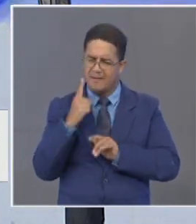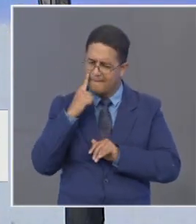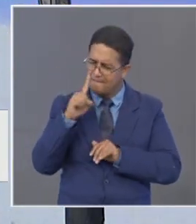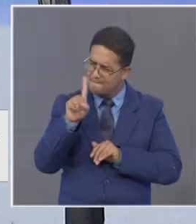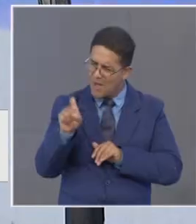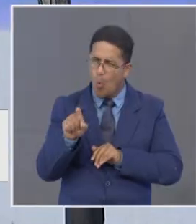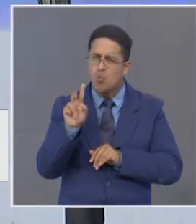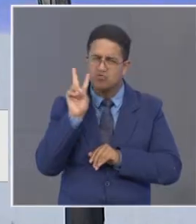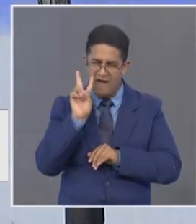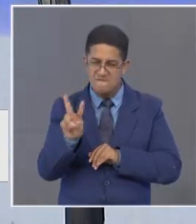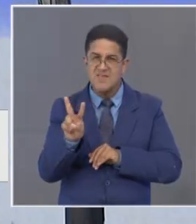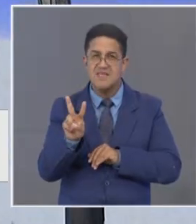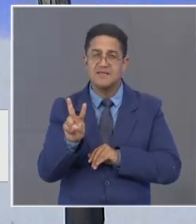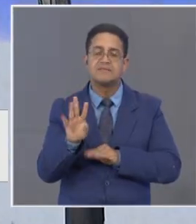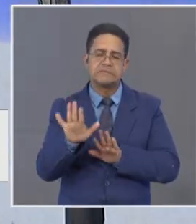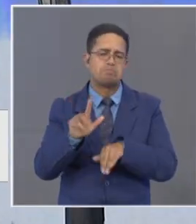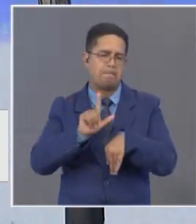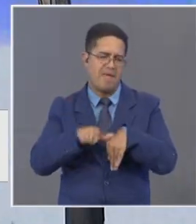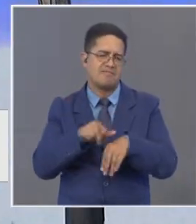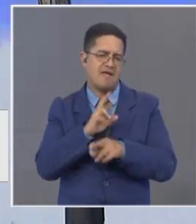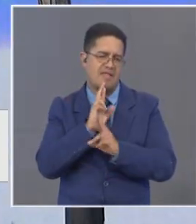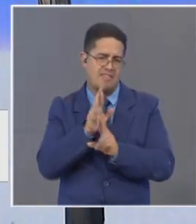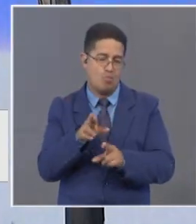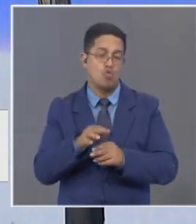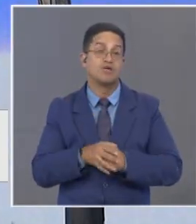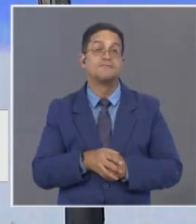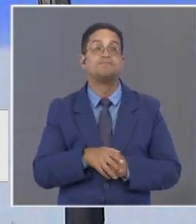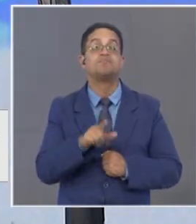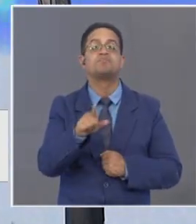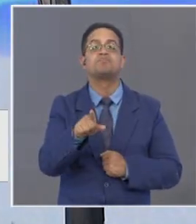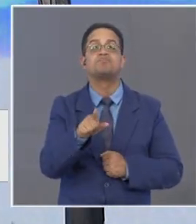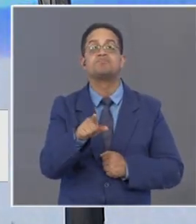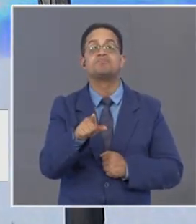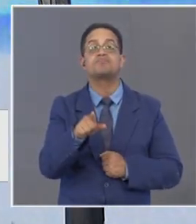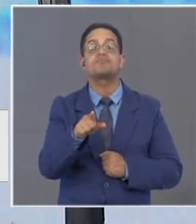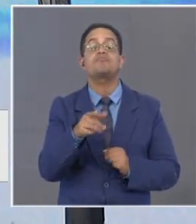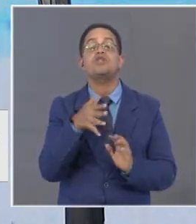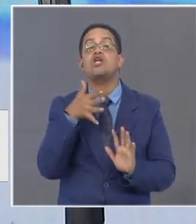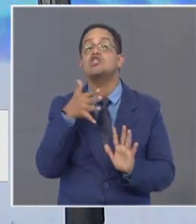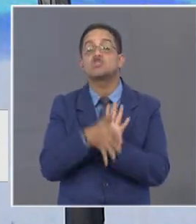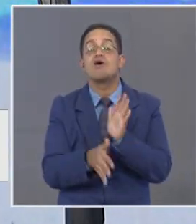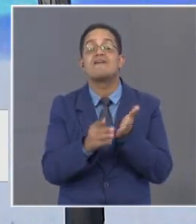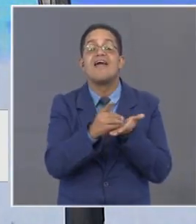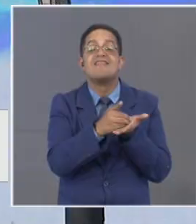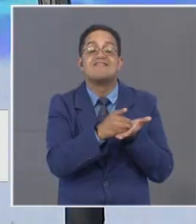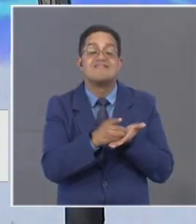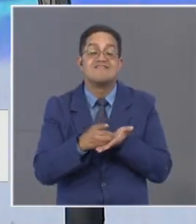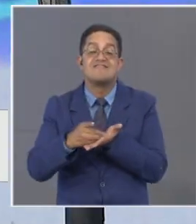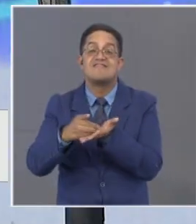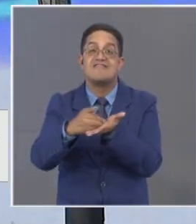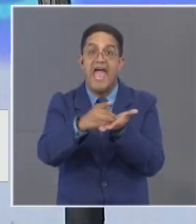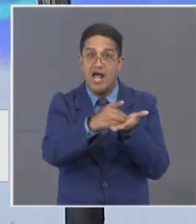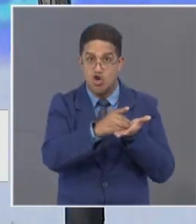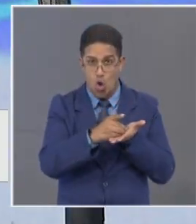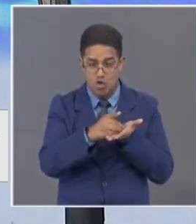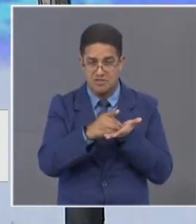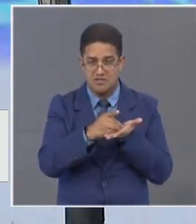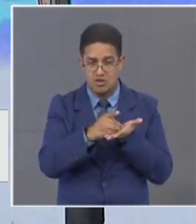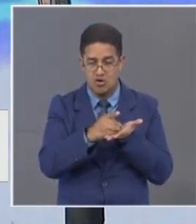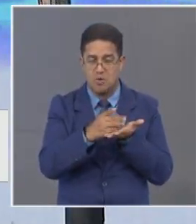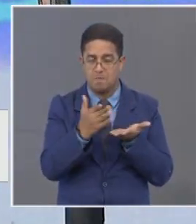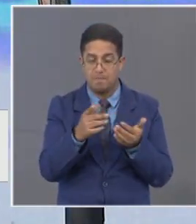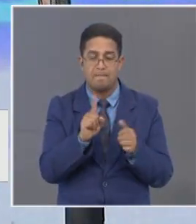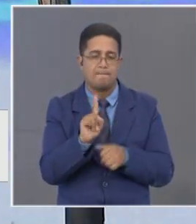hecho, igualmente ahorita la vamos a nombrar. Cuando hablamos de lo que es el diagnóstico de las enfermedades cardiovasculares, el